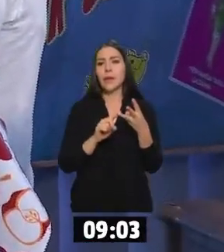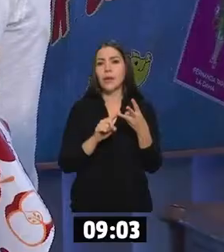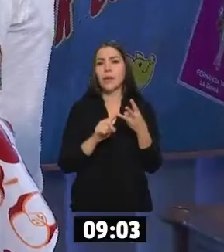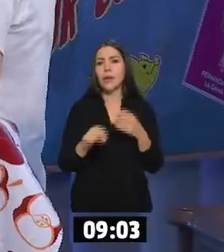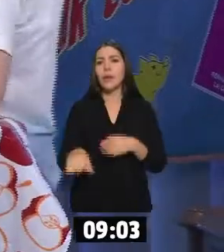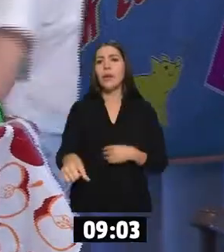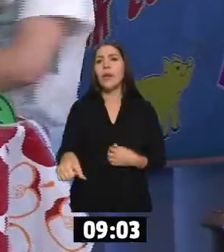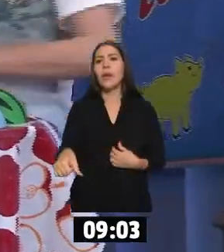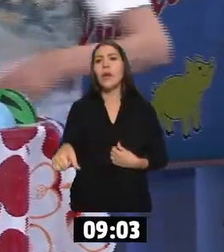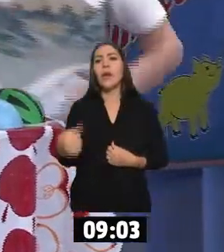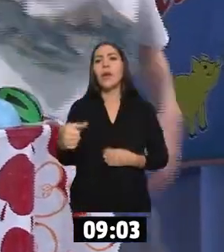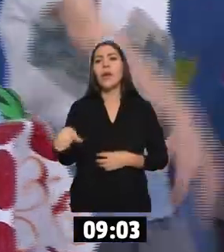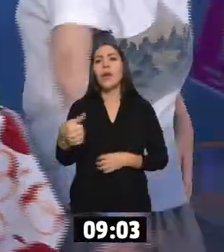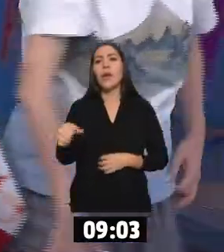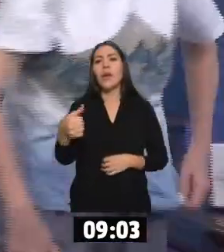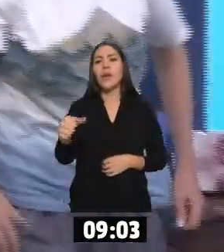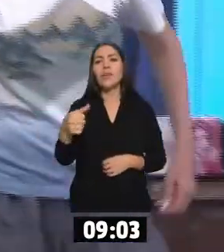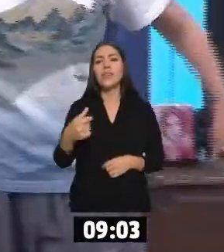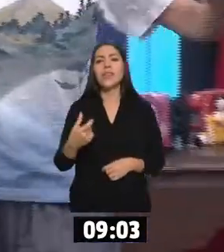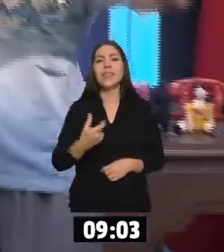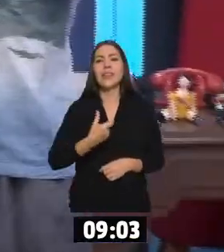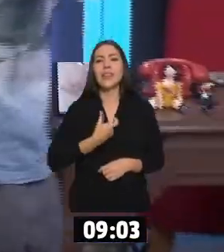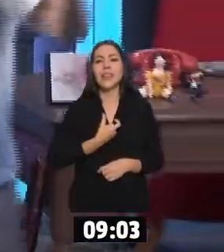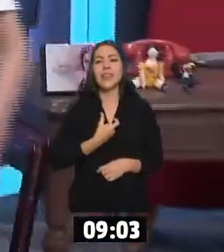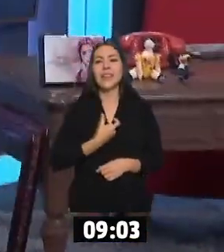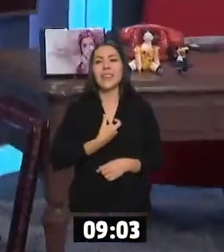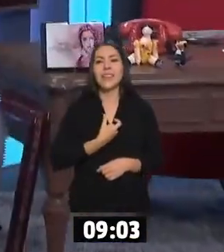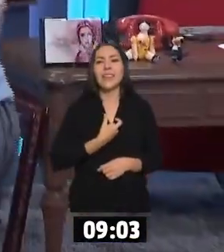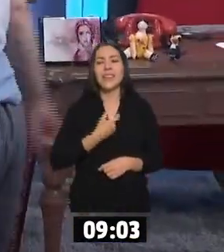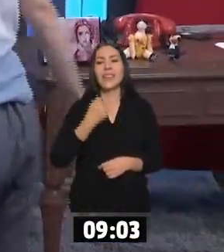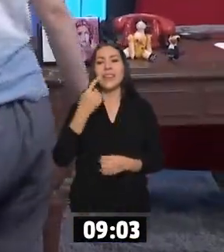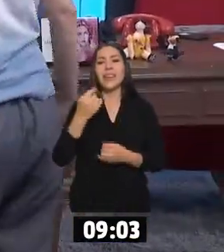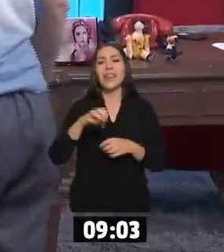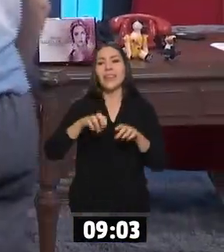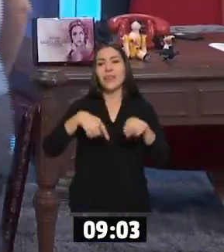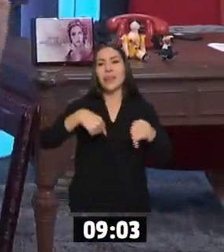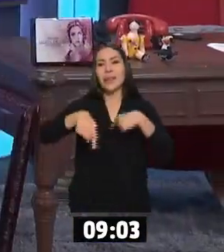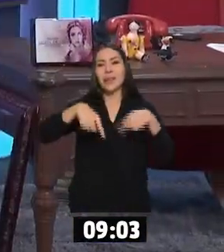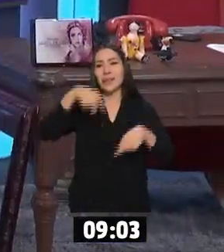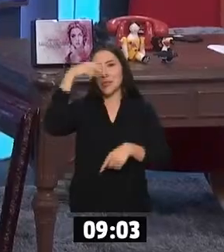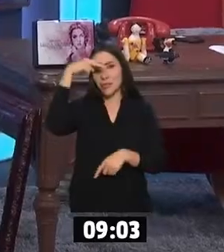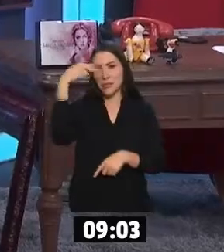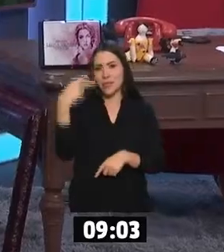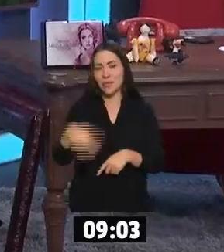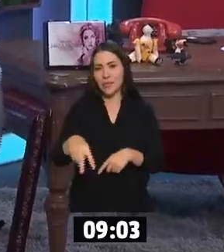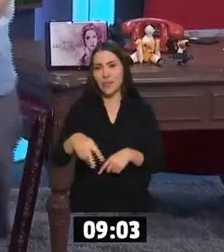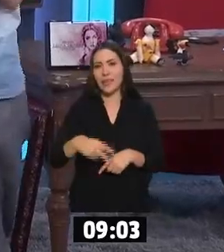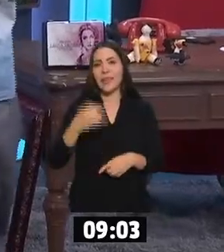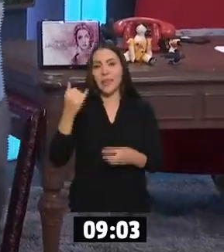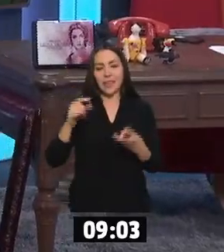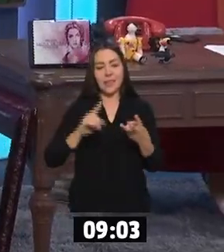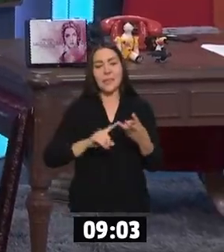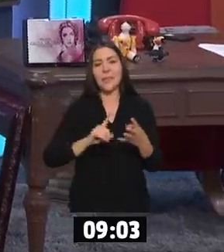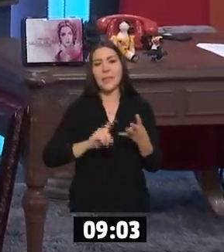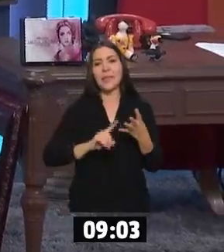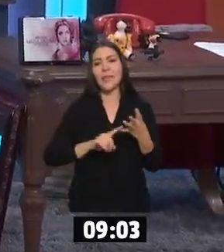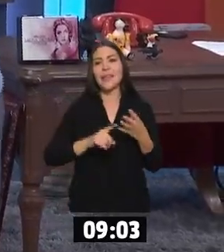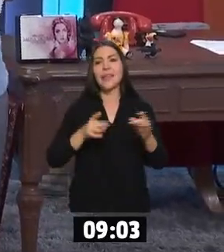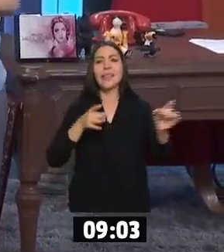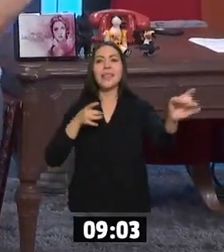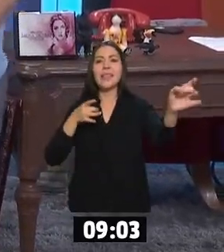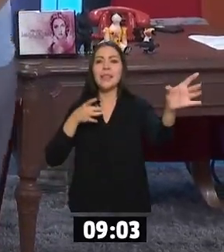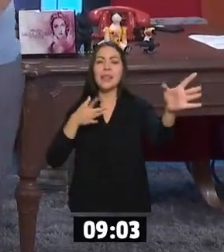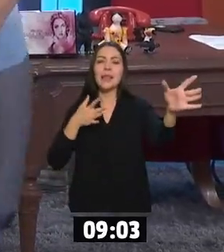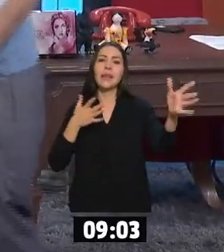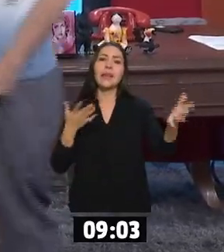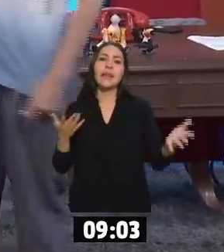selección nacional, ¿cuántas son? 11, 12, 13. Patista- no, y eso falta la de... No. Tiro ¿Por qué? con arco. Y la de tiro con arco, No, que eso fueron